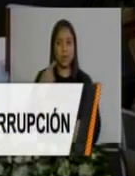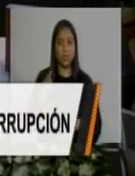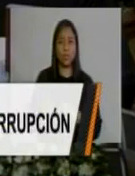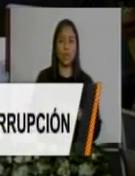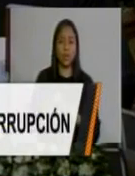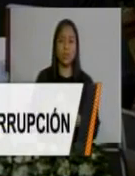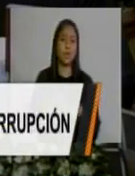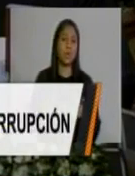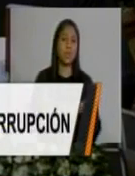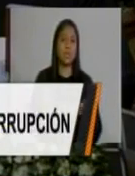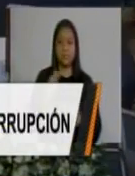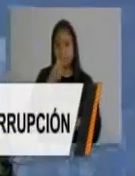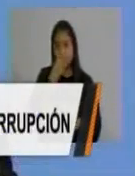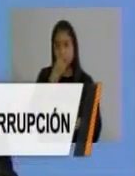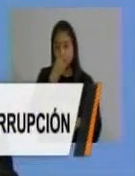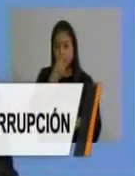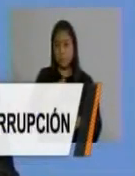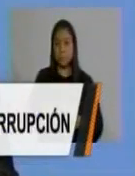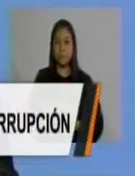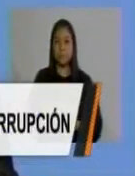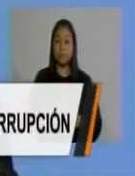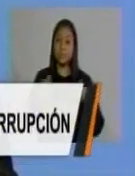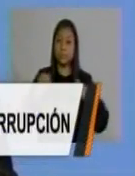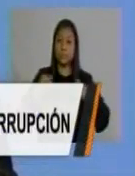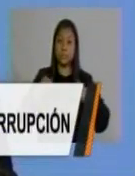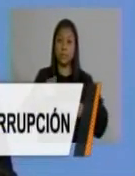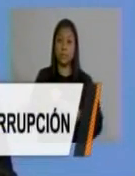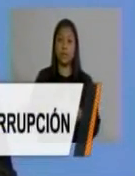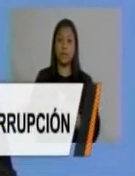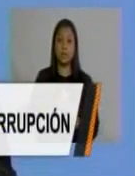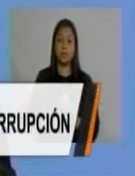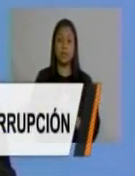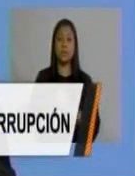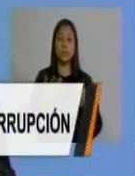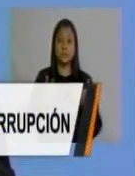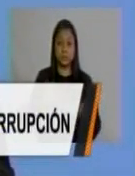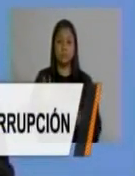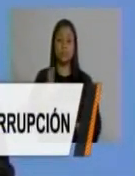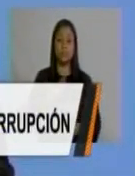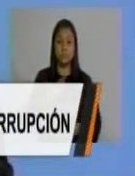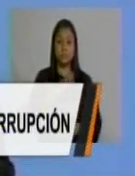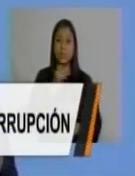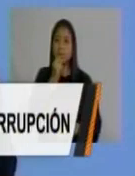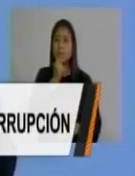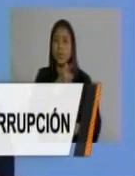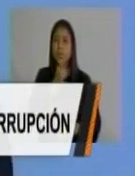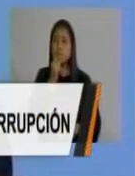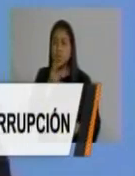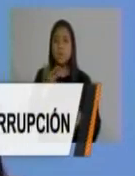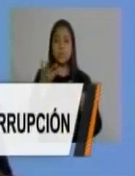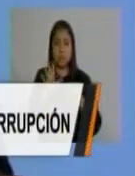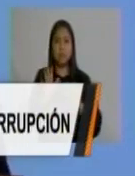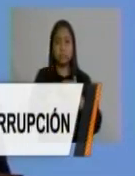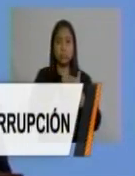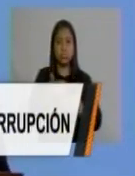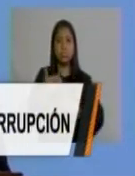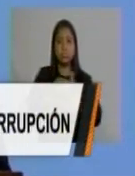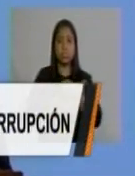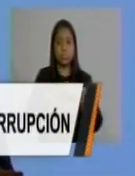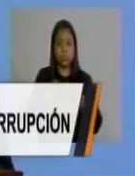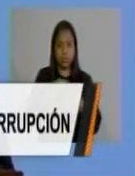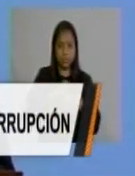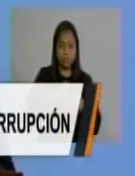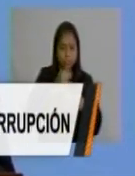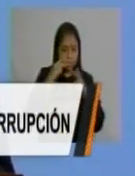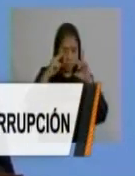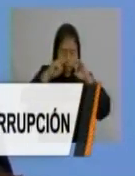cuanto a casos de corrupción. Este año hemos tenido denuncias y las hemos llevado a la práctica.